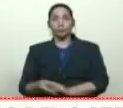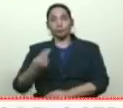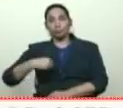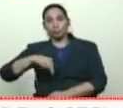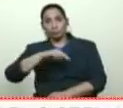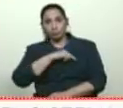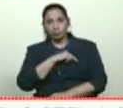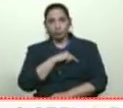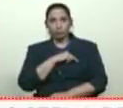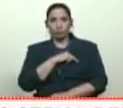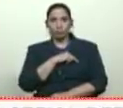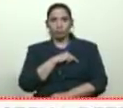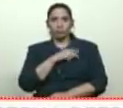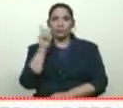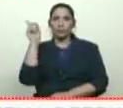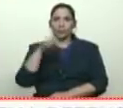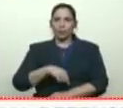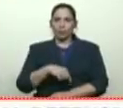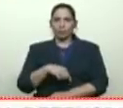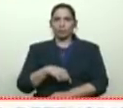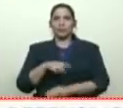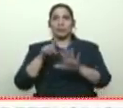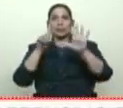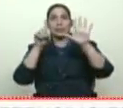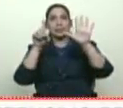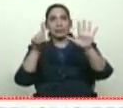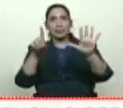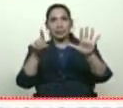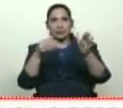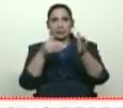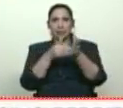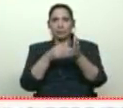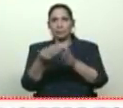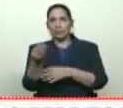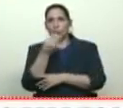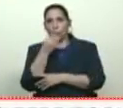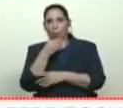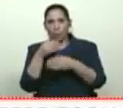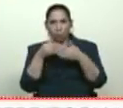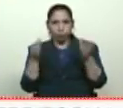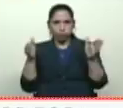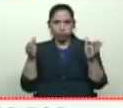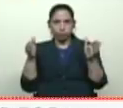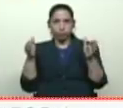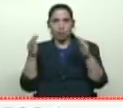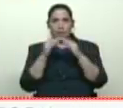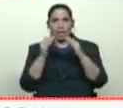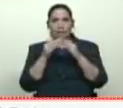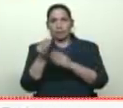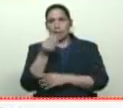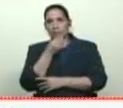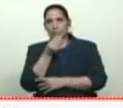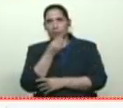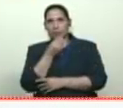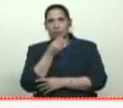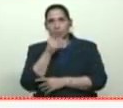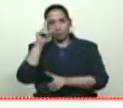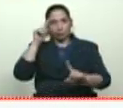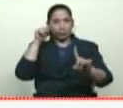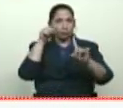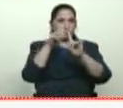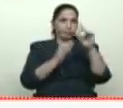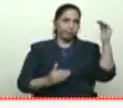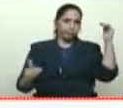Nosotros, así como teníamos 6.000 comedores, casas de alimentación, y alcanzamos la